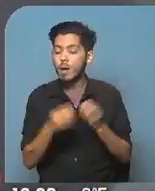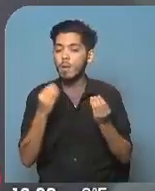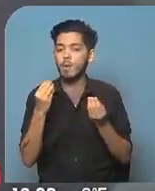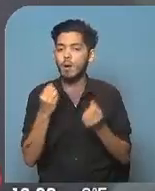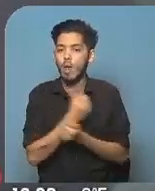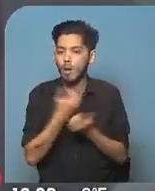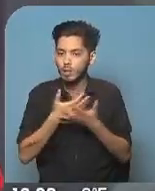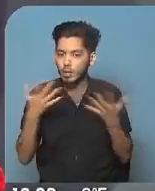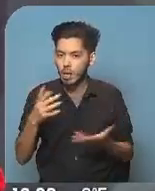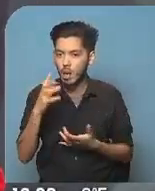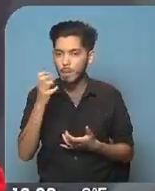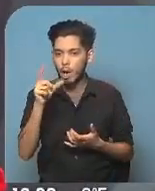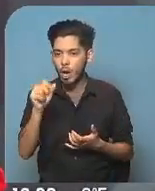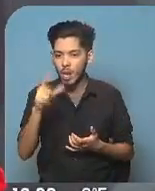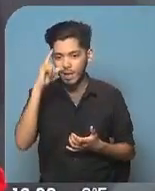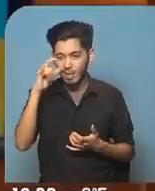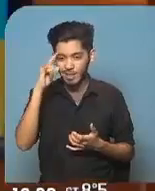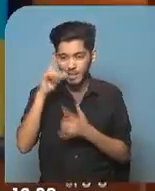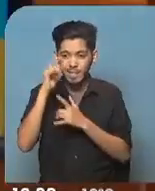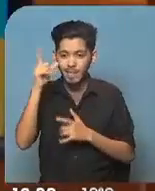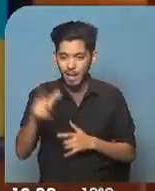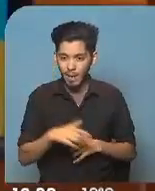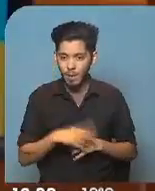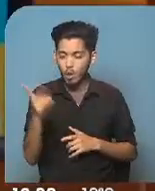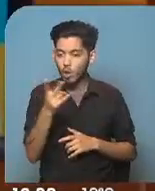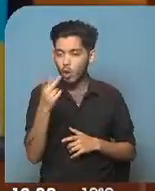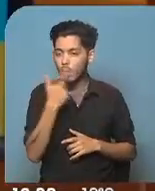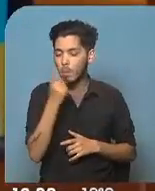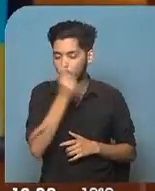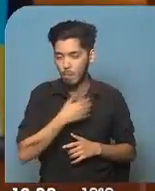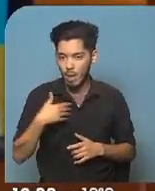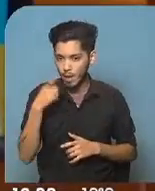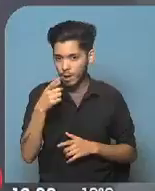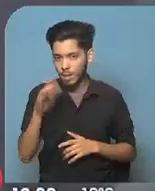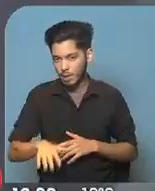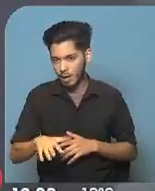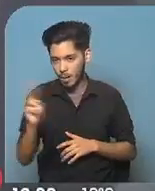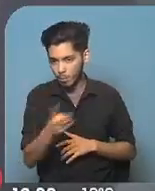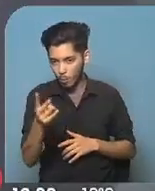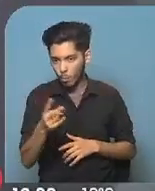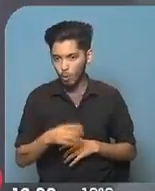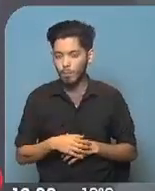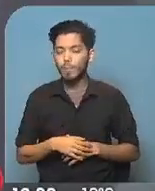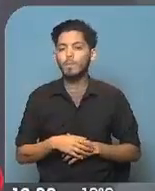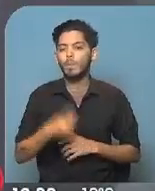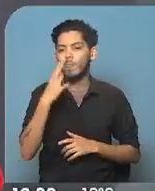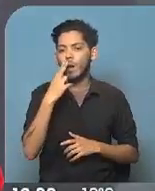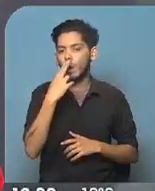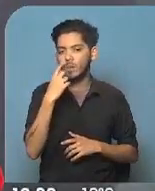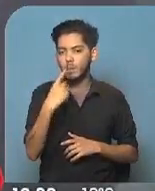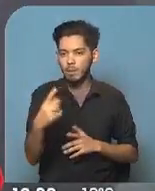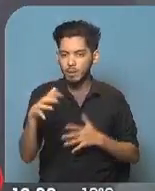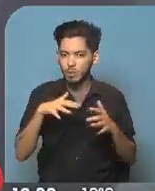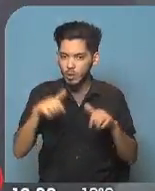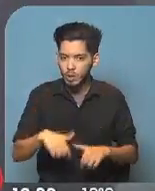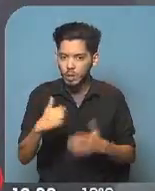a paola está claro que si se quiere es monumental sí bueno pues es que hay 11 mil casos esperando no y